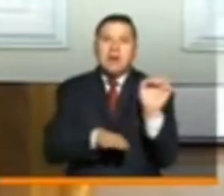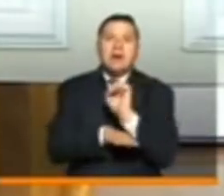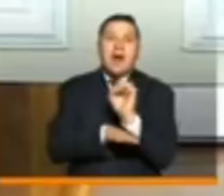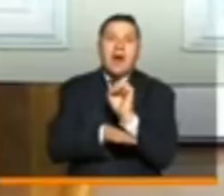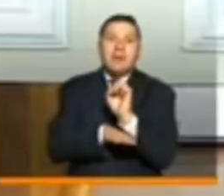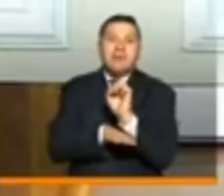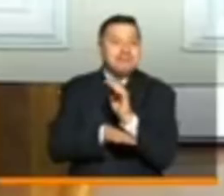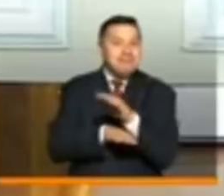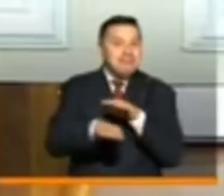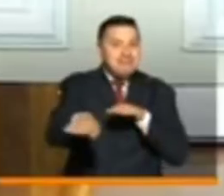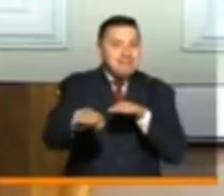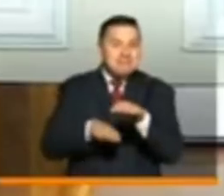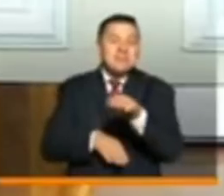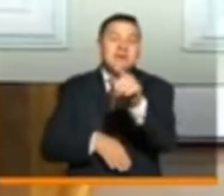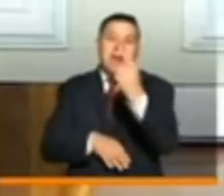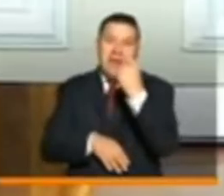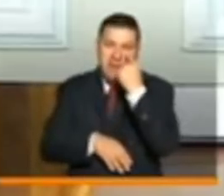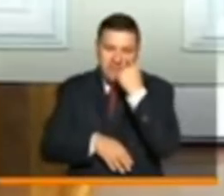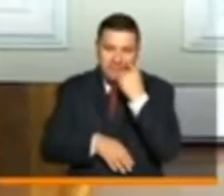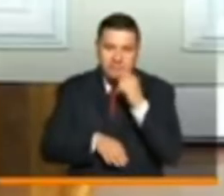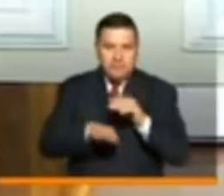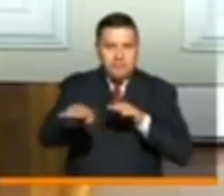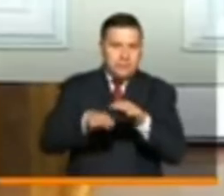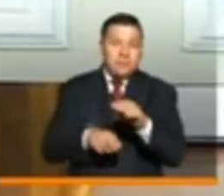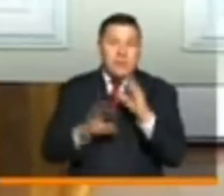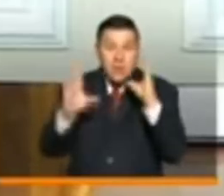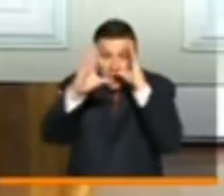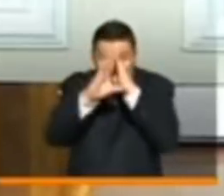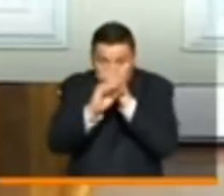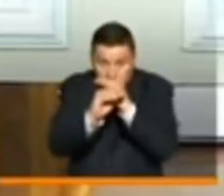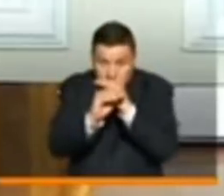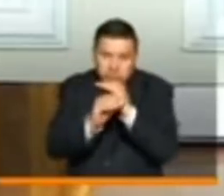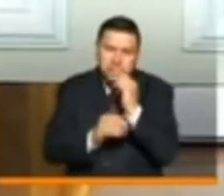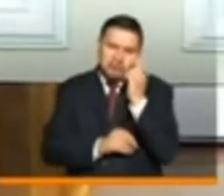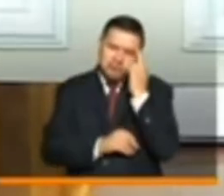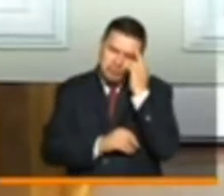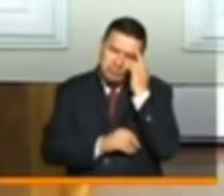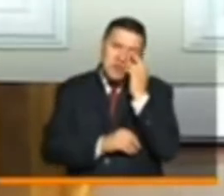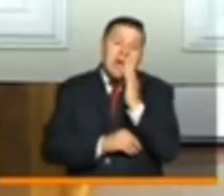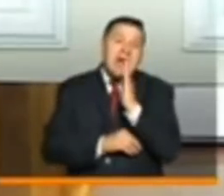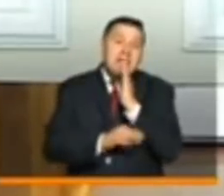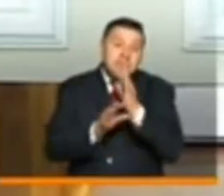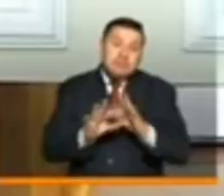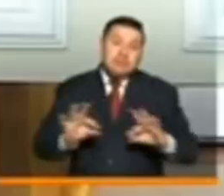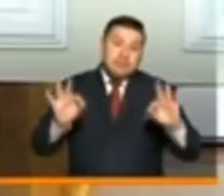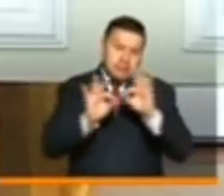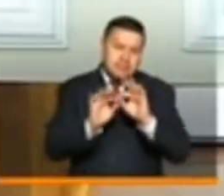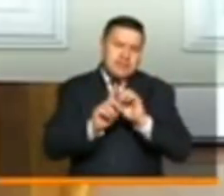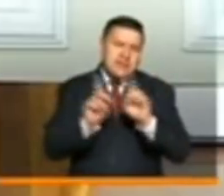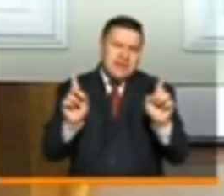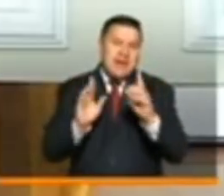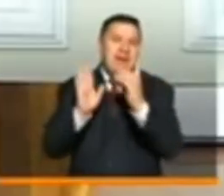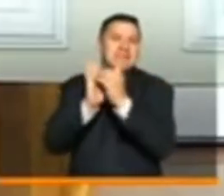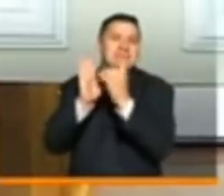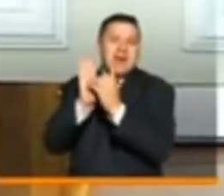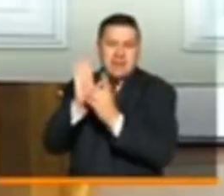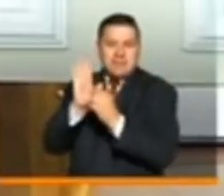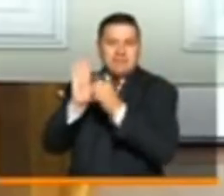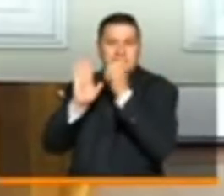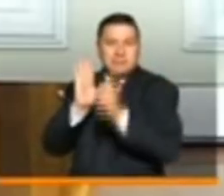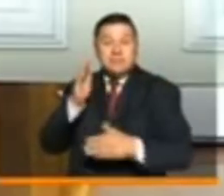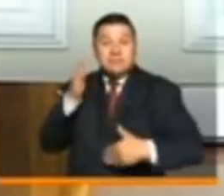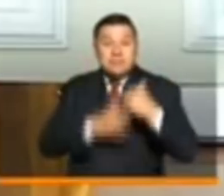movilidad restricciones la movilidad nocturna obviamente con las excepciones que hemos tenido en los distintos decretos